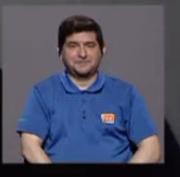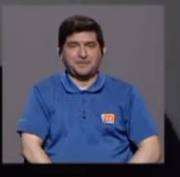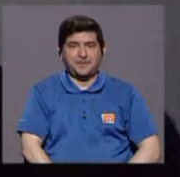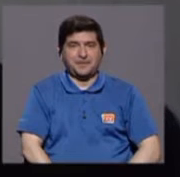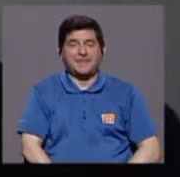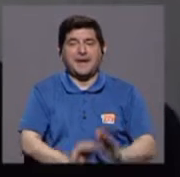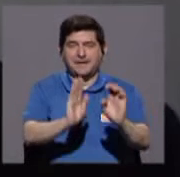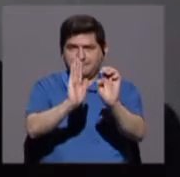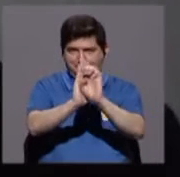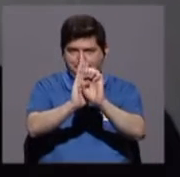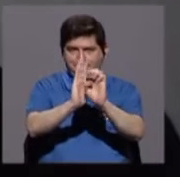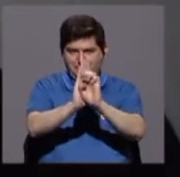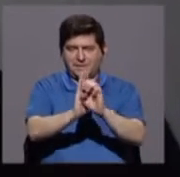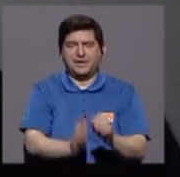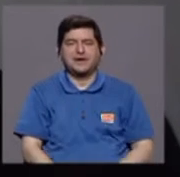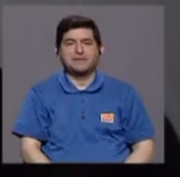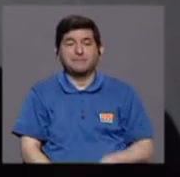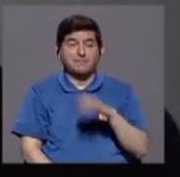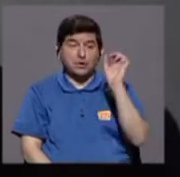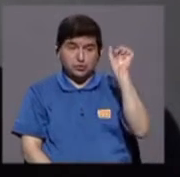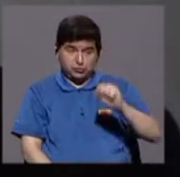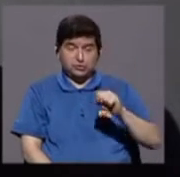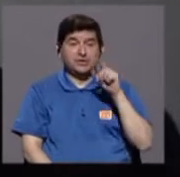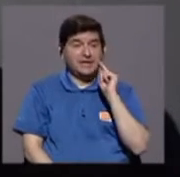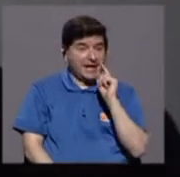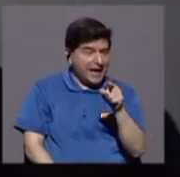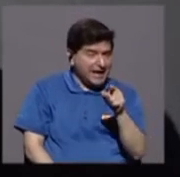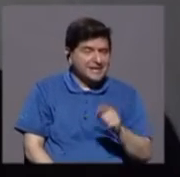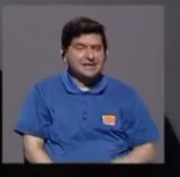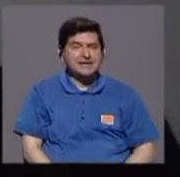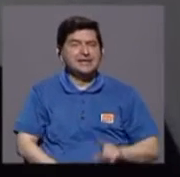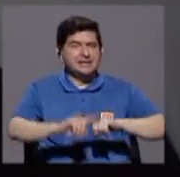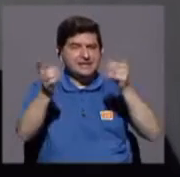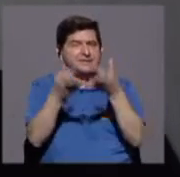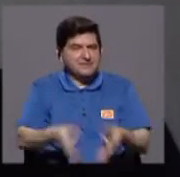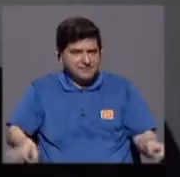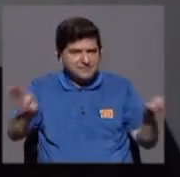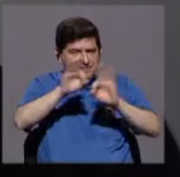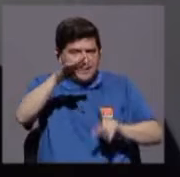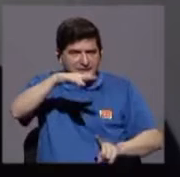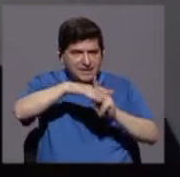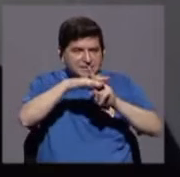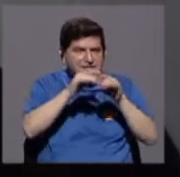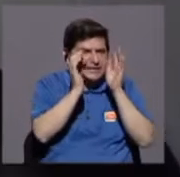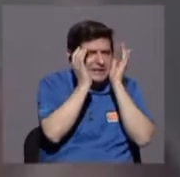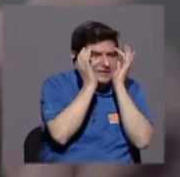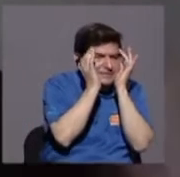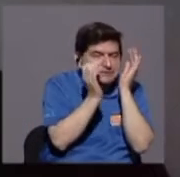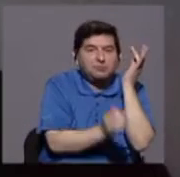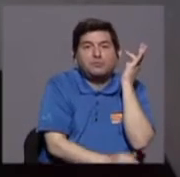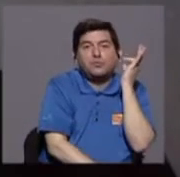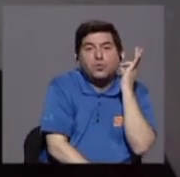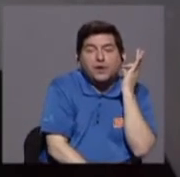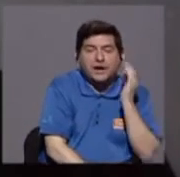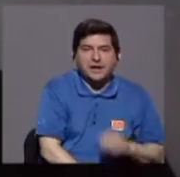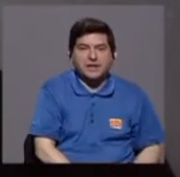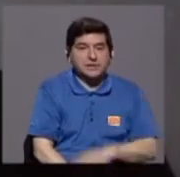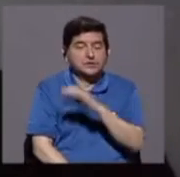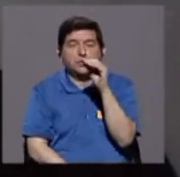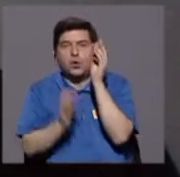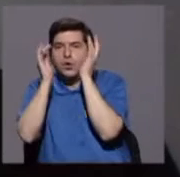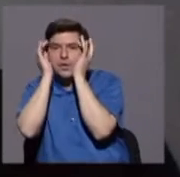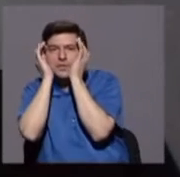Por ejemplo, ahí sí que viene una diferencia un poquito más notoria entre el agobio que perciben las mujeres y los perciben los